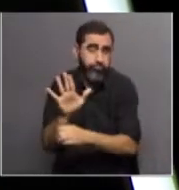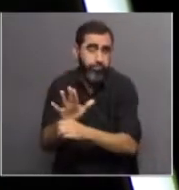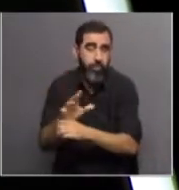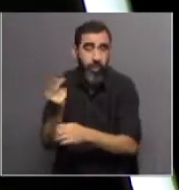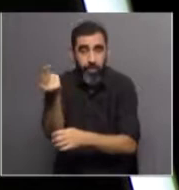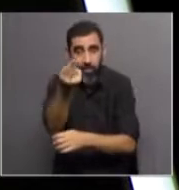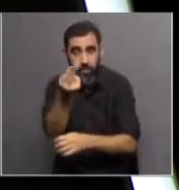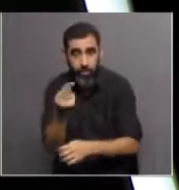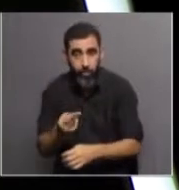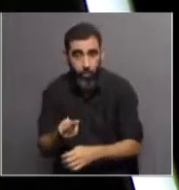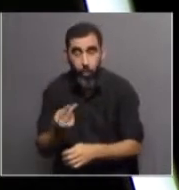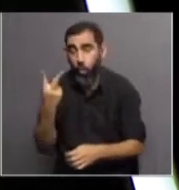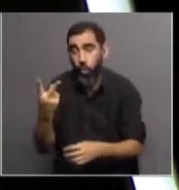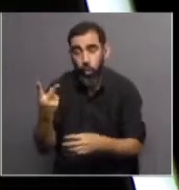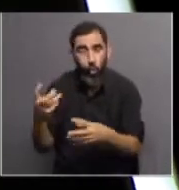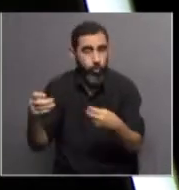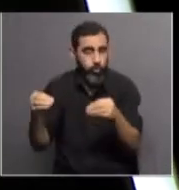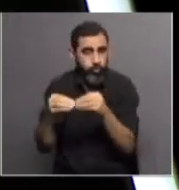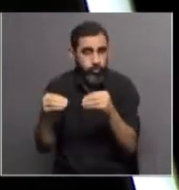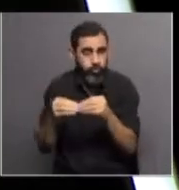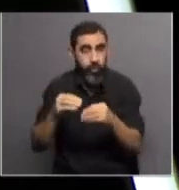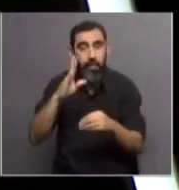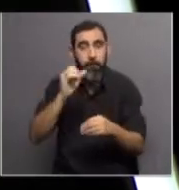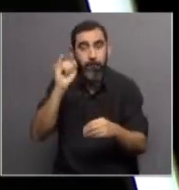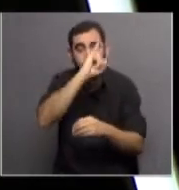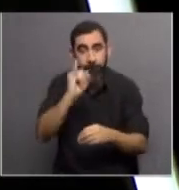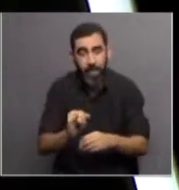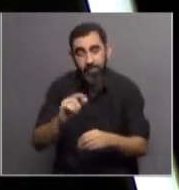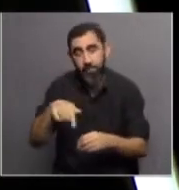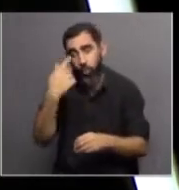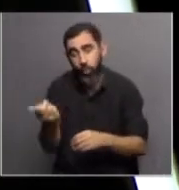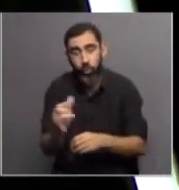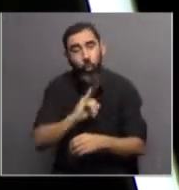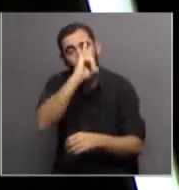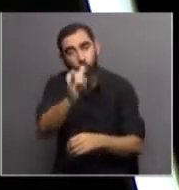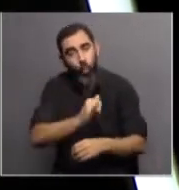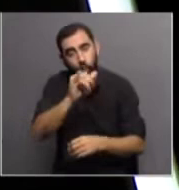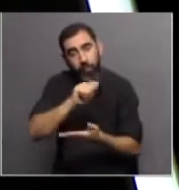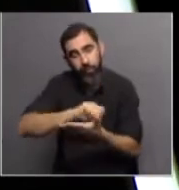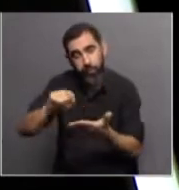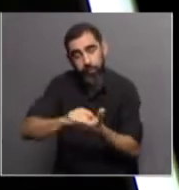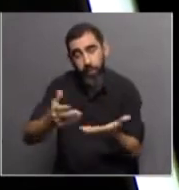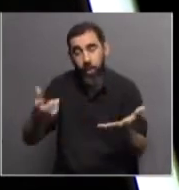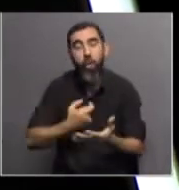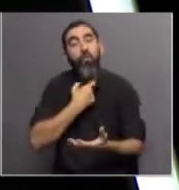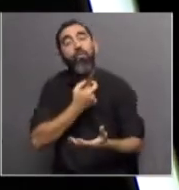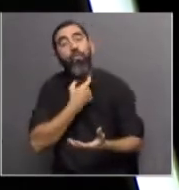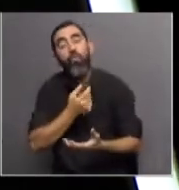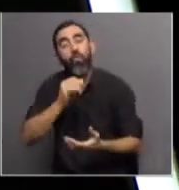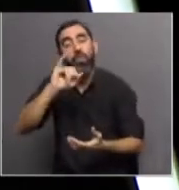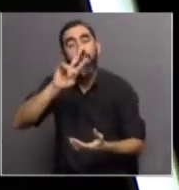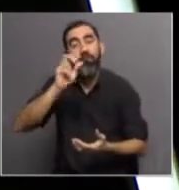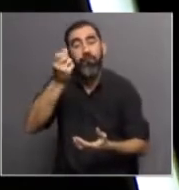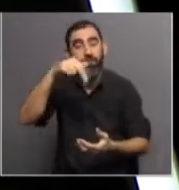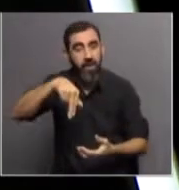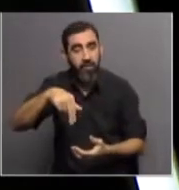dibujos de dos colegas, ¿no? Los dibujos de Paz Sartori y de las narraciones que escribió y ahora le pone voz Iván